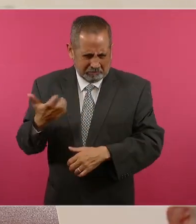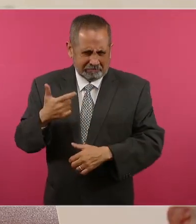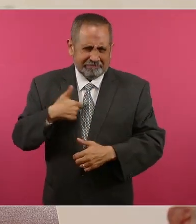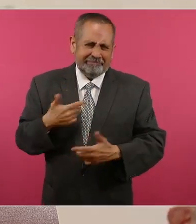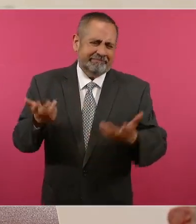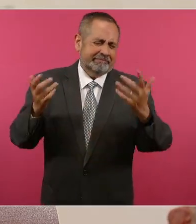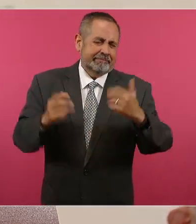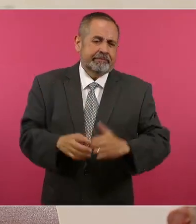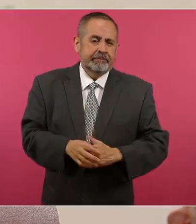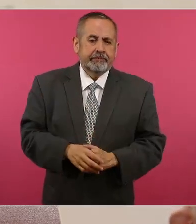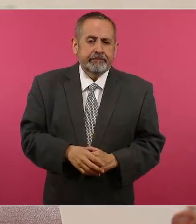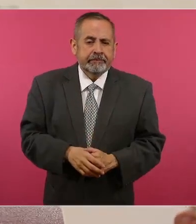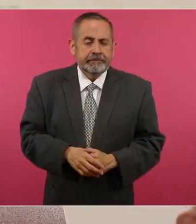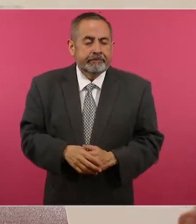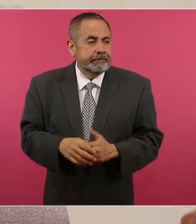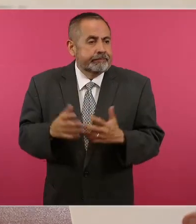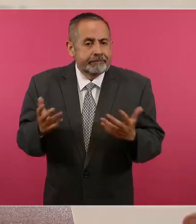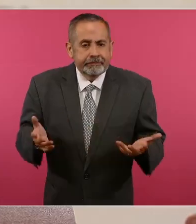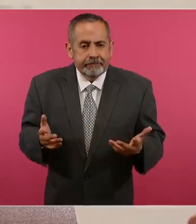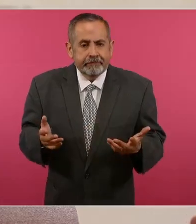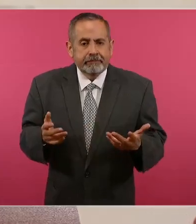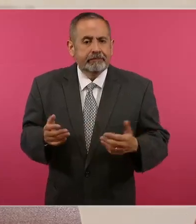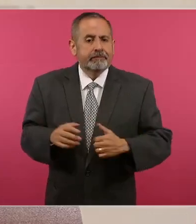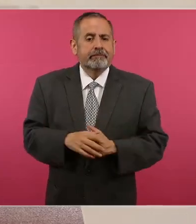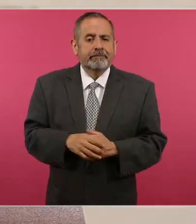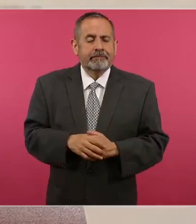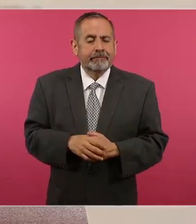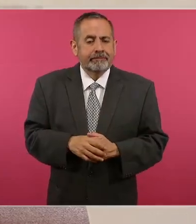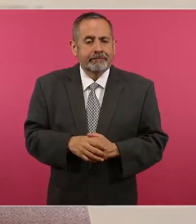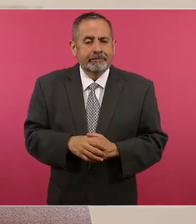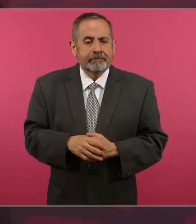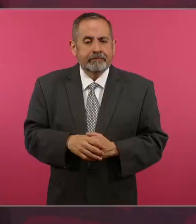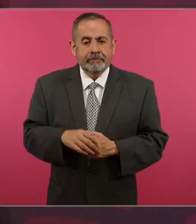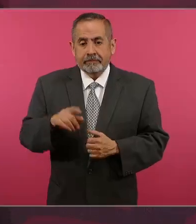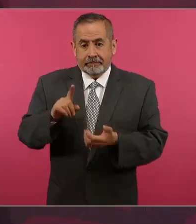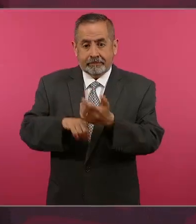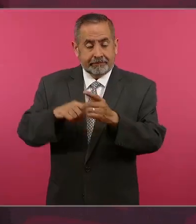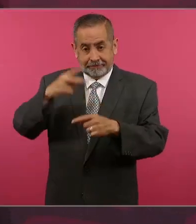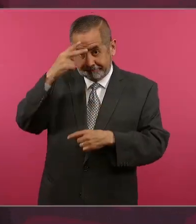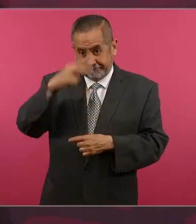Tan es así que no hay un gobernante en México